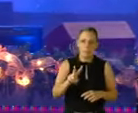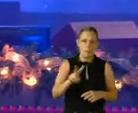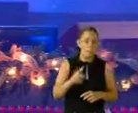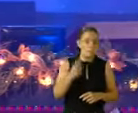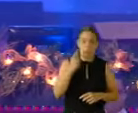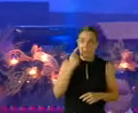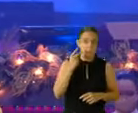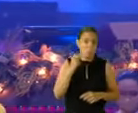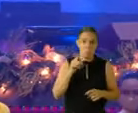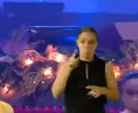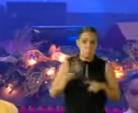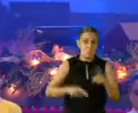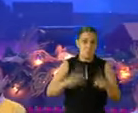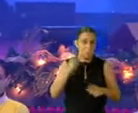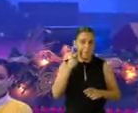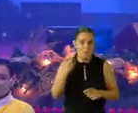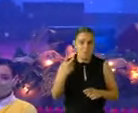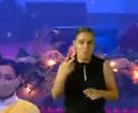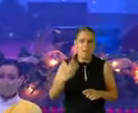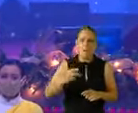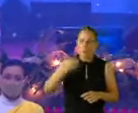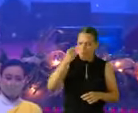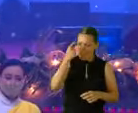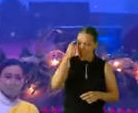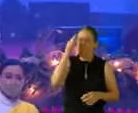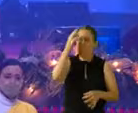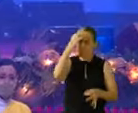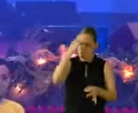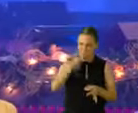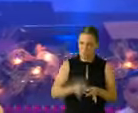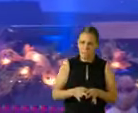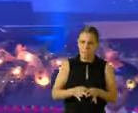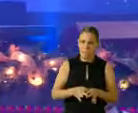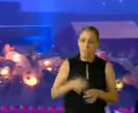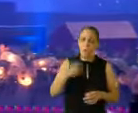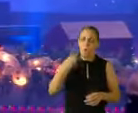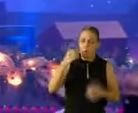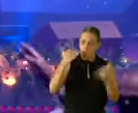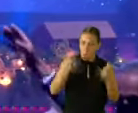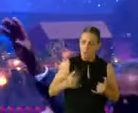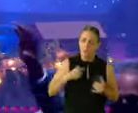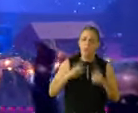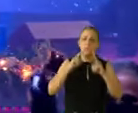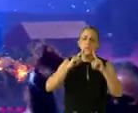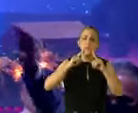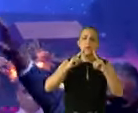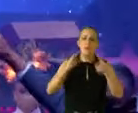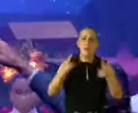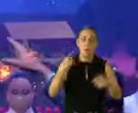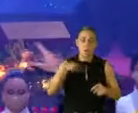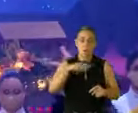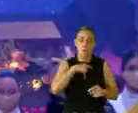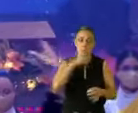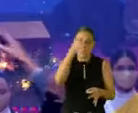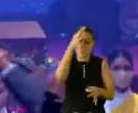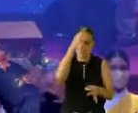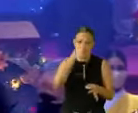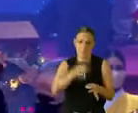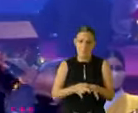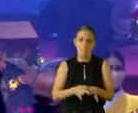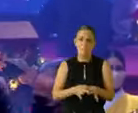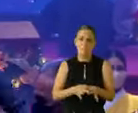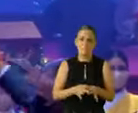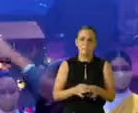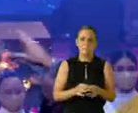Señor que hoy nuestra fe se amplía en este lugar para creer por aquellos que no estamos viendo, por aquellos que otros no